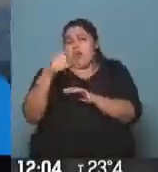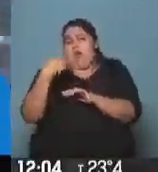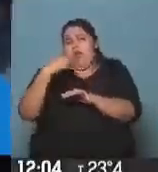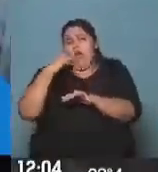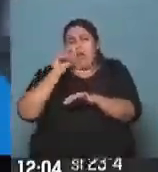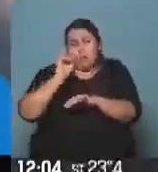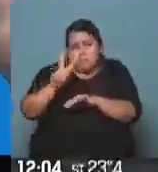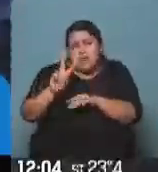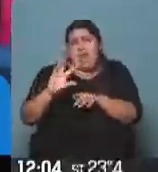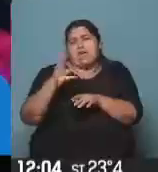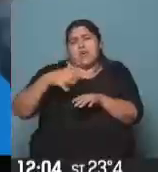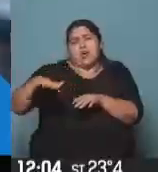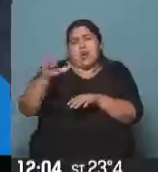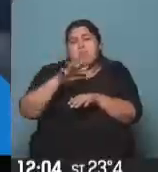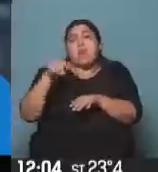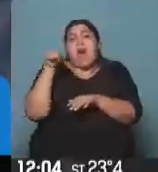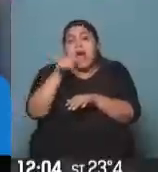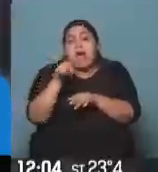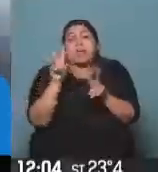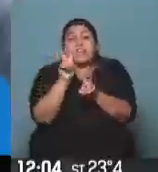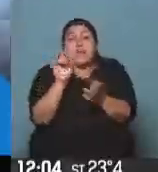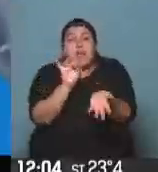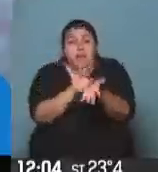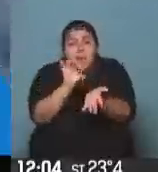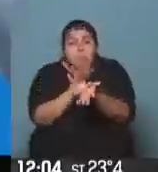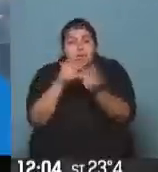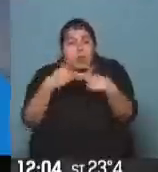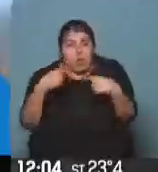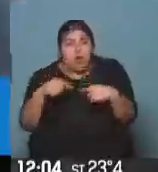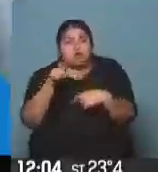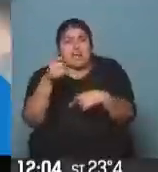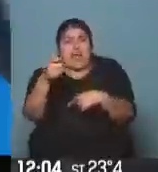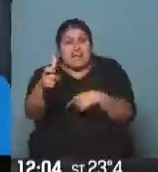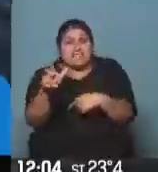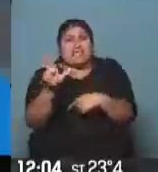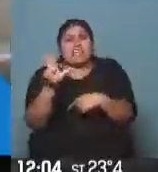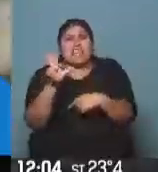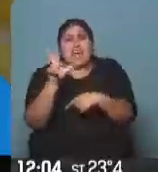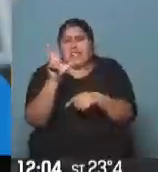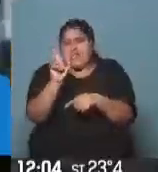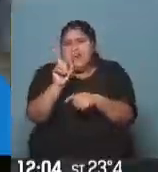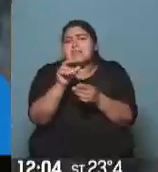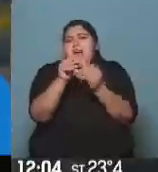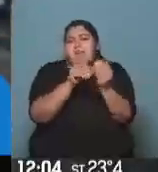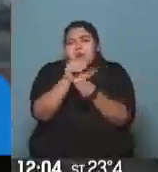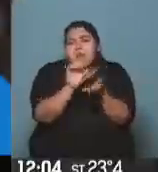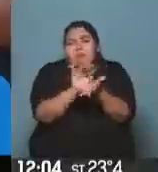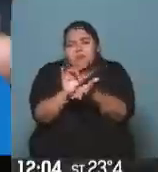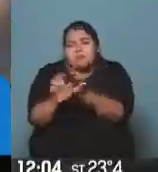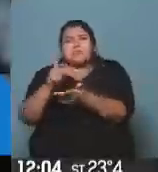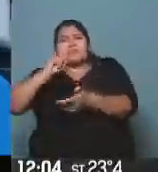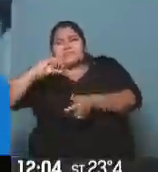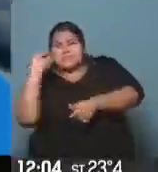pueblo argentino, que frente a los despidos, frente a 30 familias que quedan en la calle, nos pegan, nos